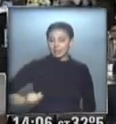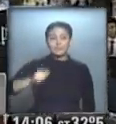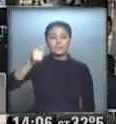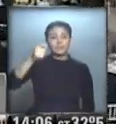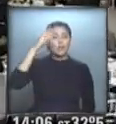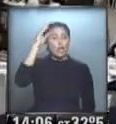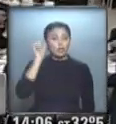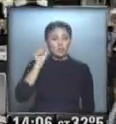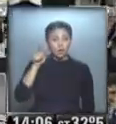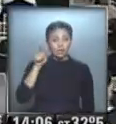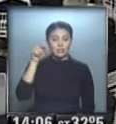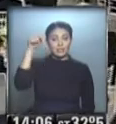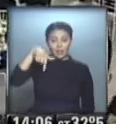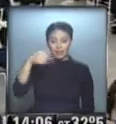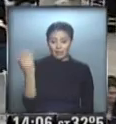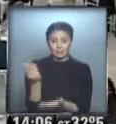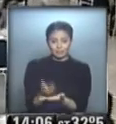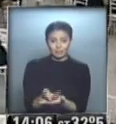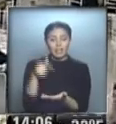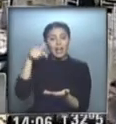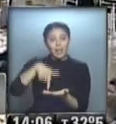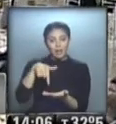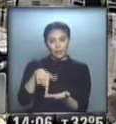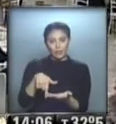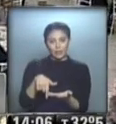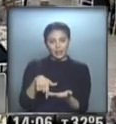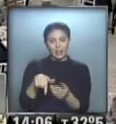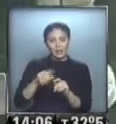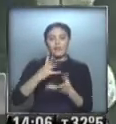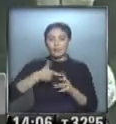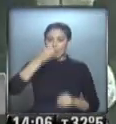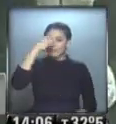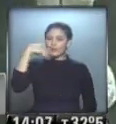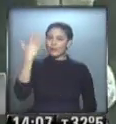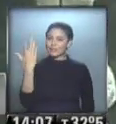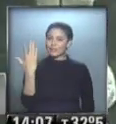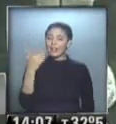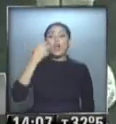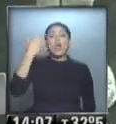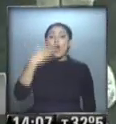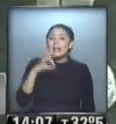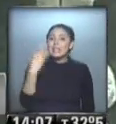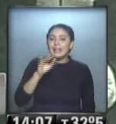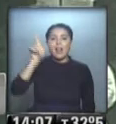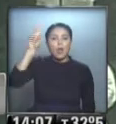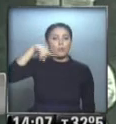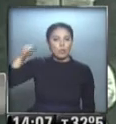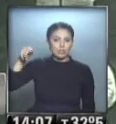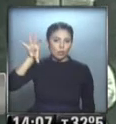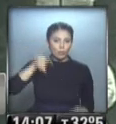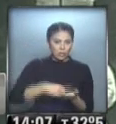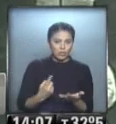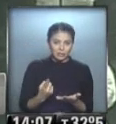de rosas que está aquí se lo vamos a hacer ahora formalmente entrega. El original está en un museo